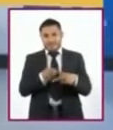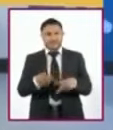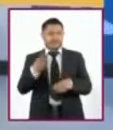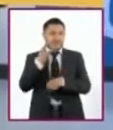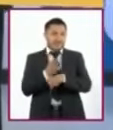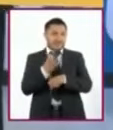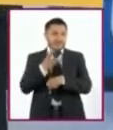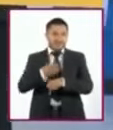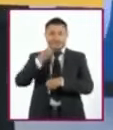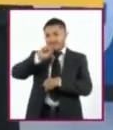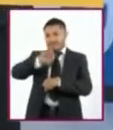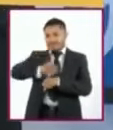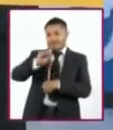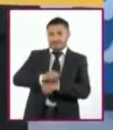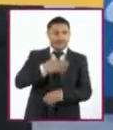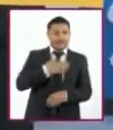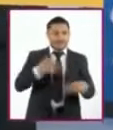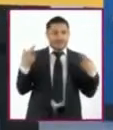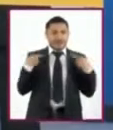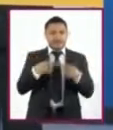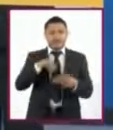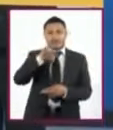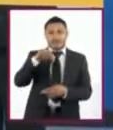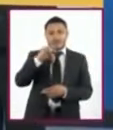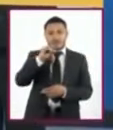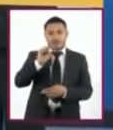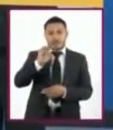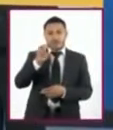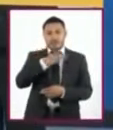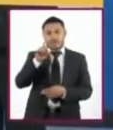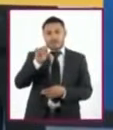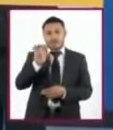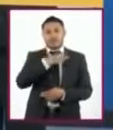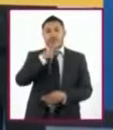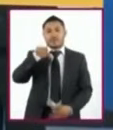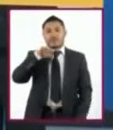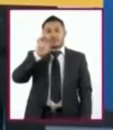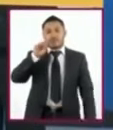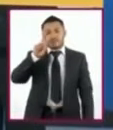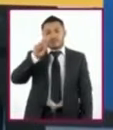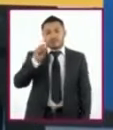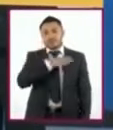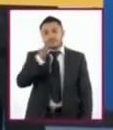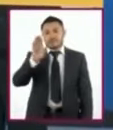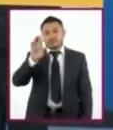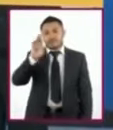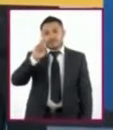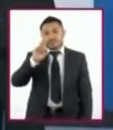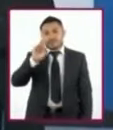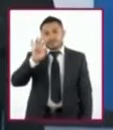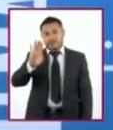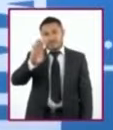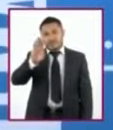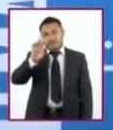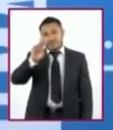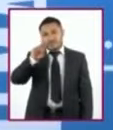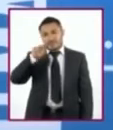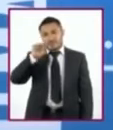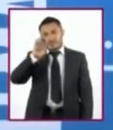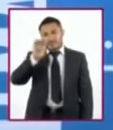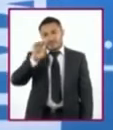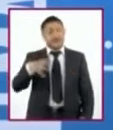secundaria. Soy el profesor José de Jesús Bernabé. Es un gusto estar con ustedes. Comencemos.